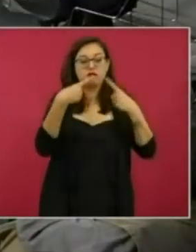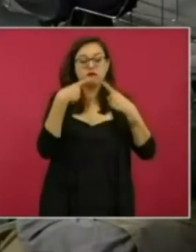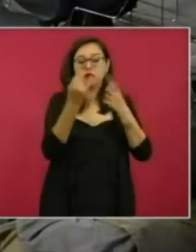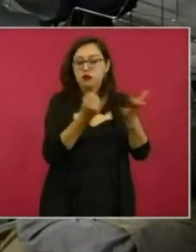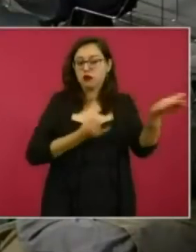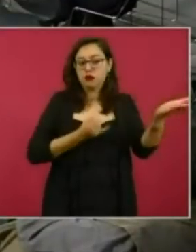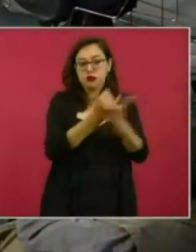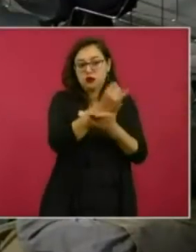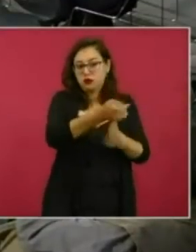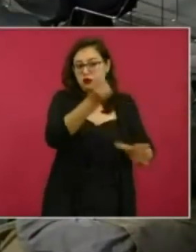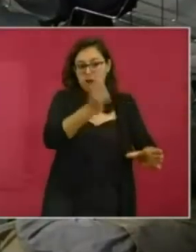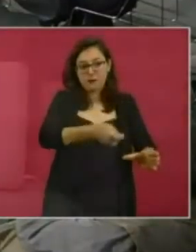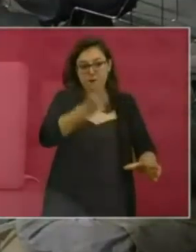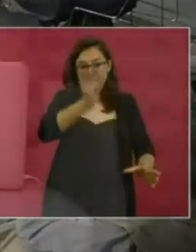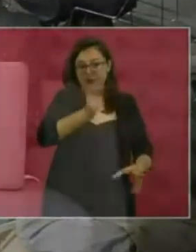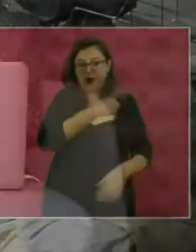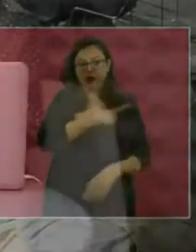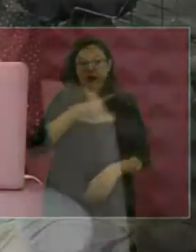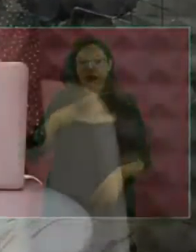Ya no estamos en el tiempo de antes.